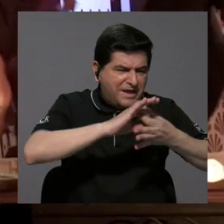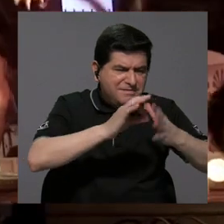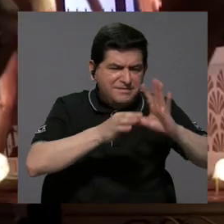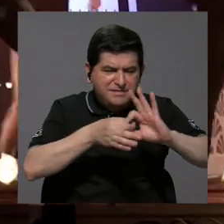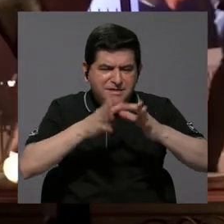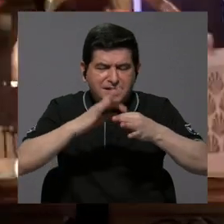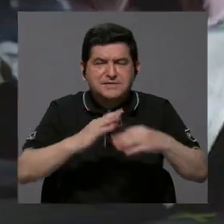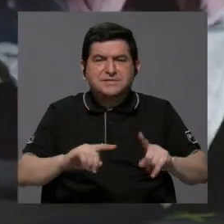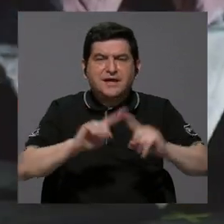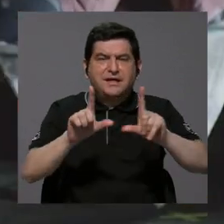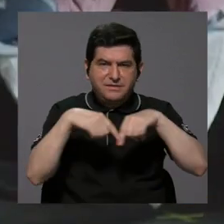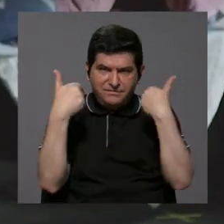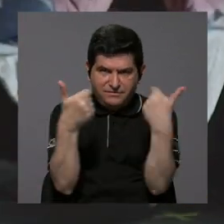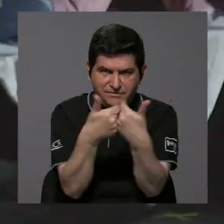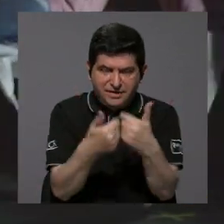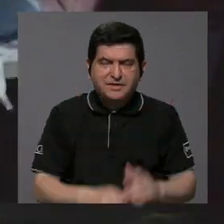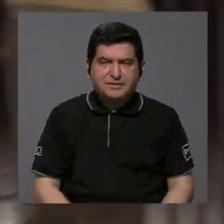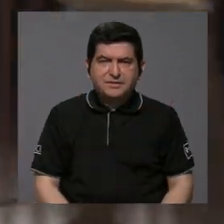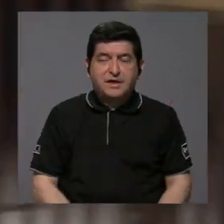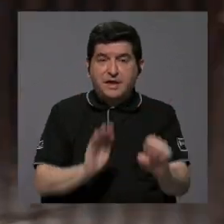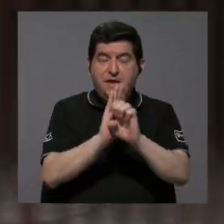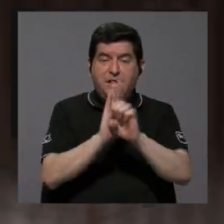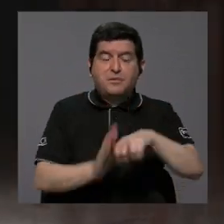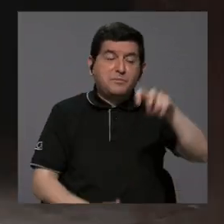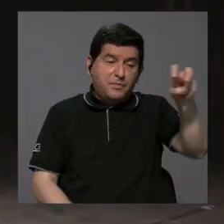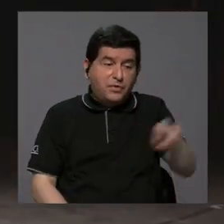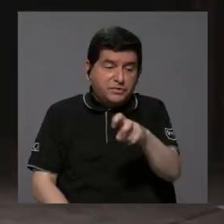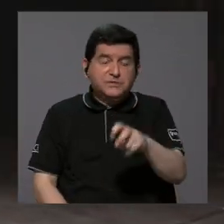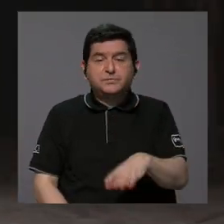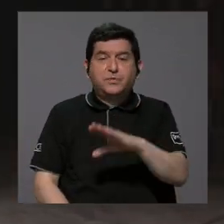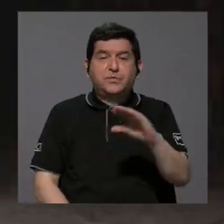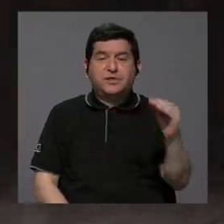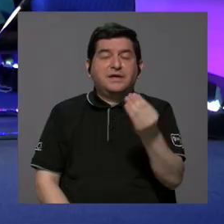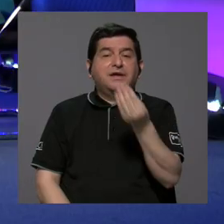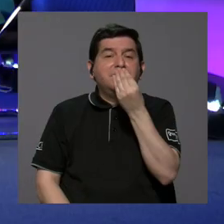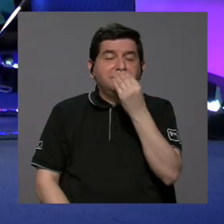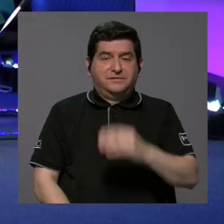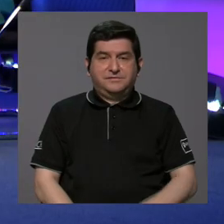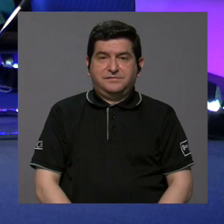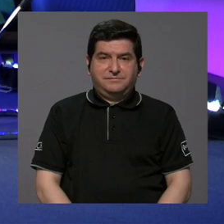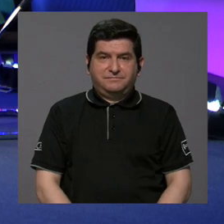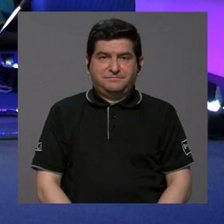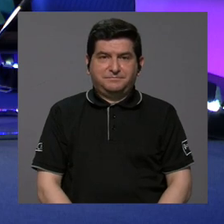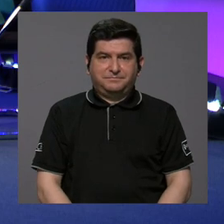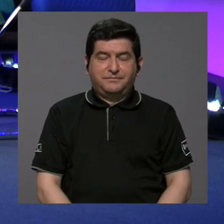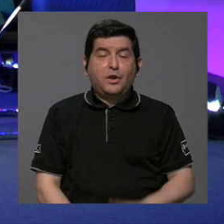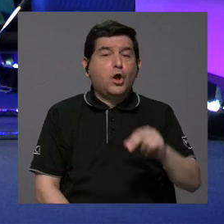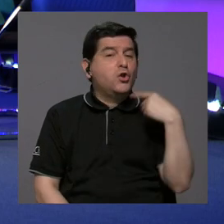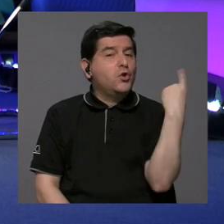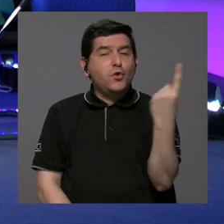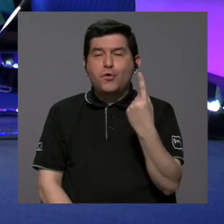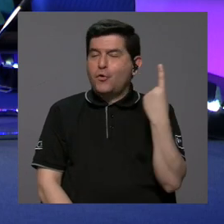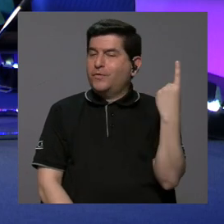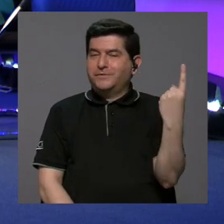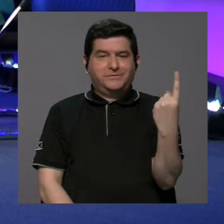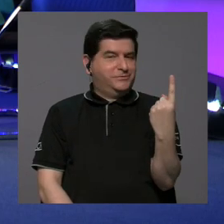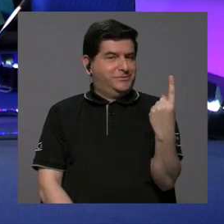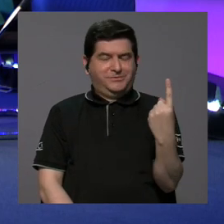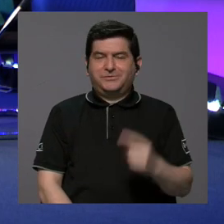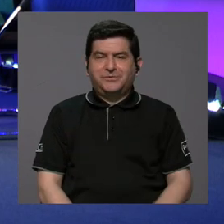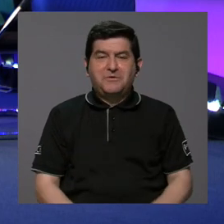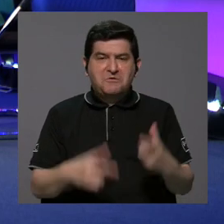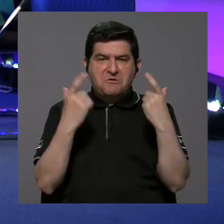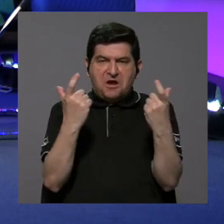hacia otros sectores como el sector del transporte de la Alimentación o sea es no es solamente el